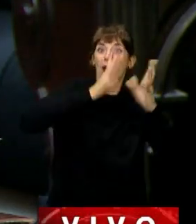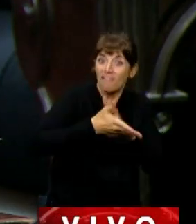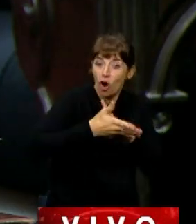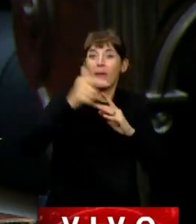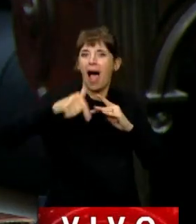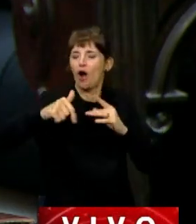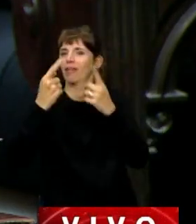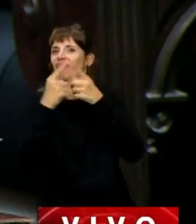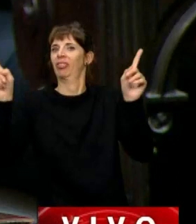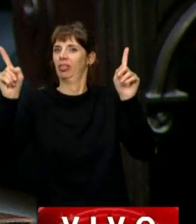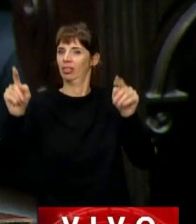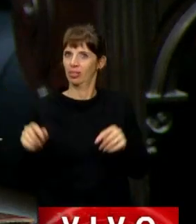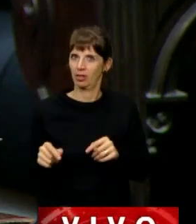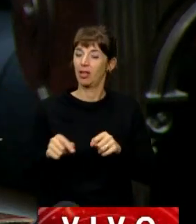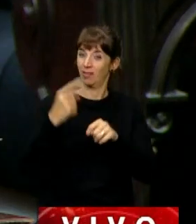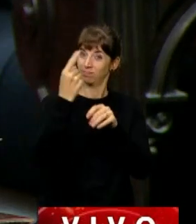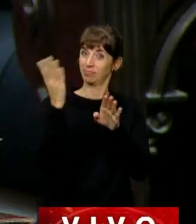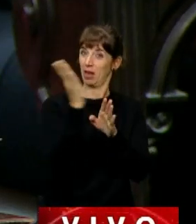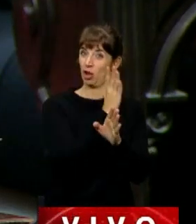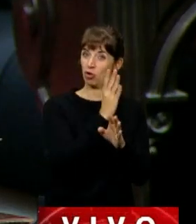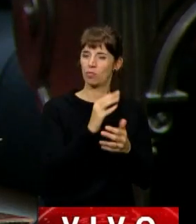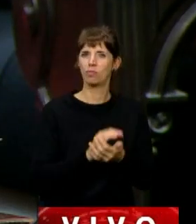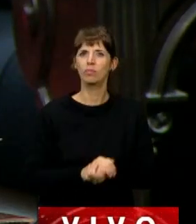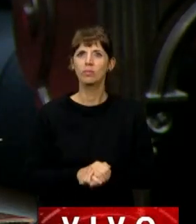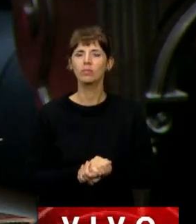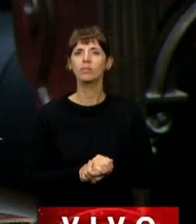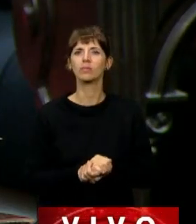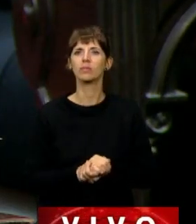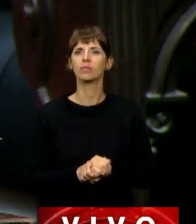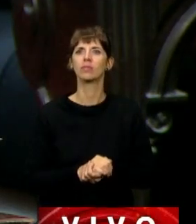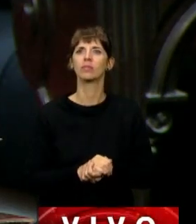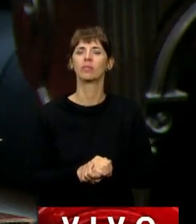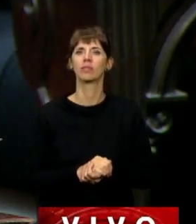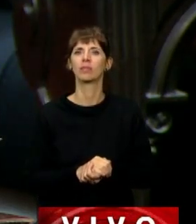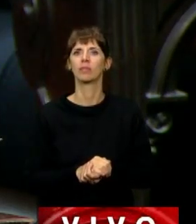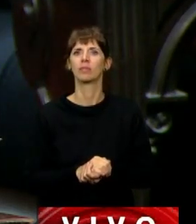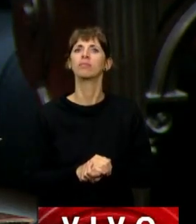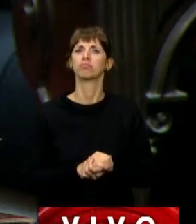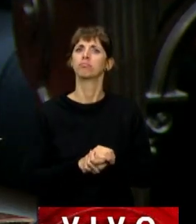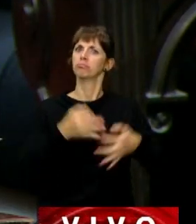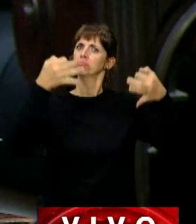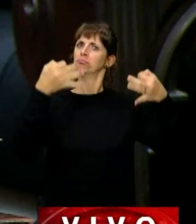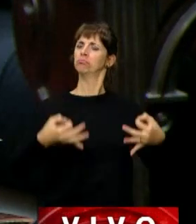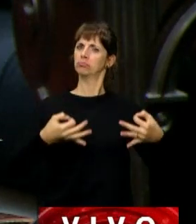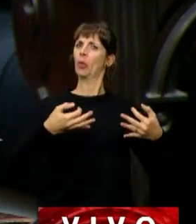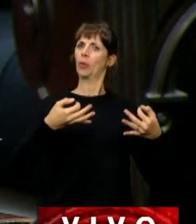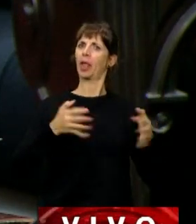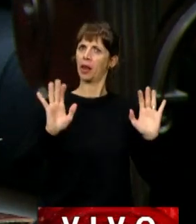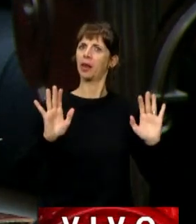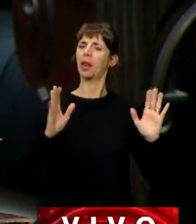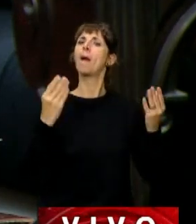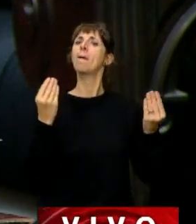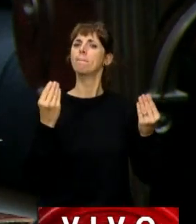tiempo. El Mansur del primer tiempo estuvo en las alturas porque no